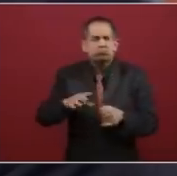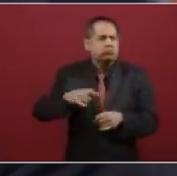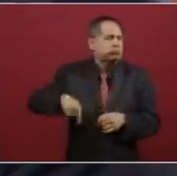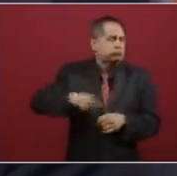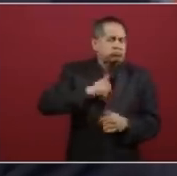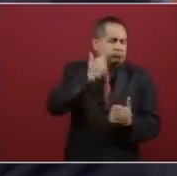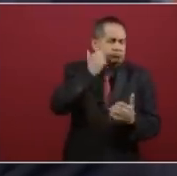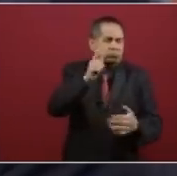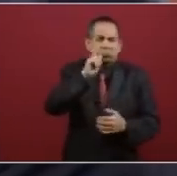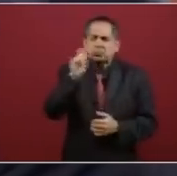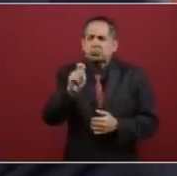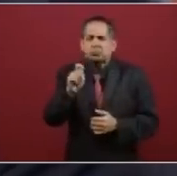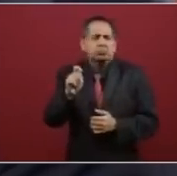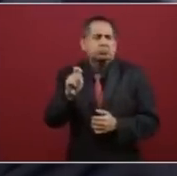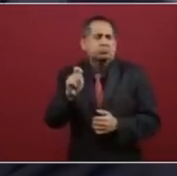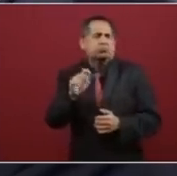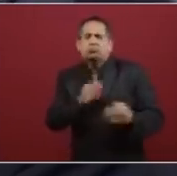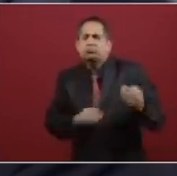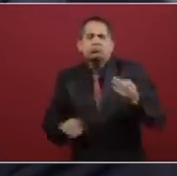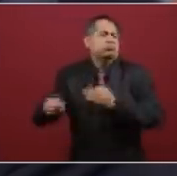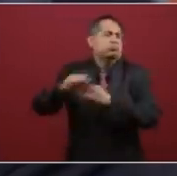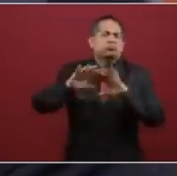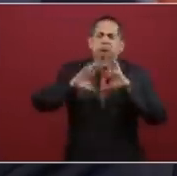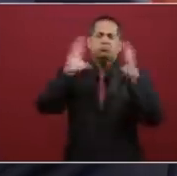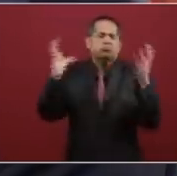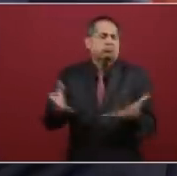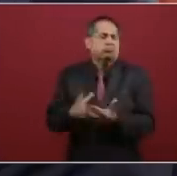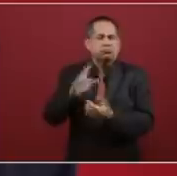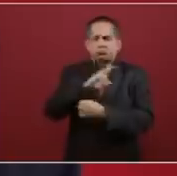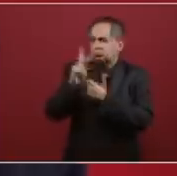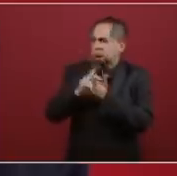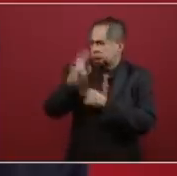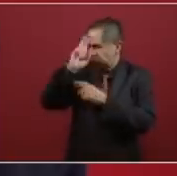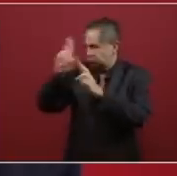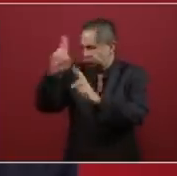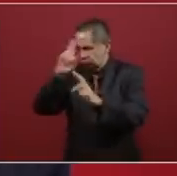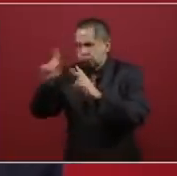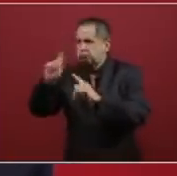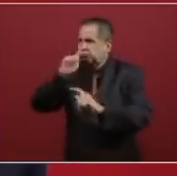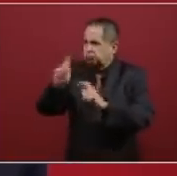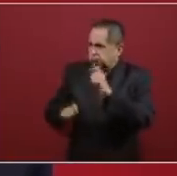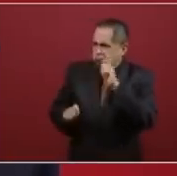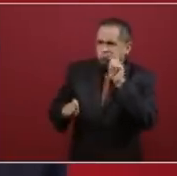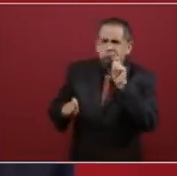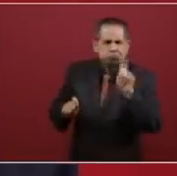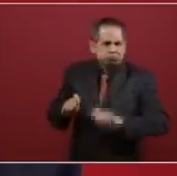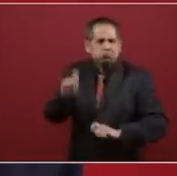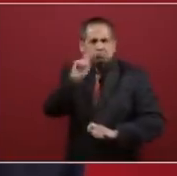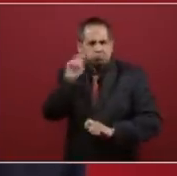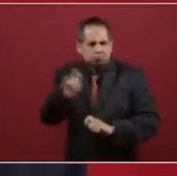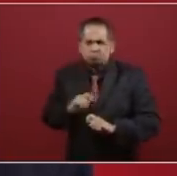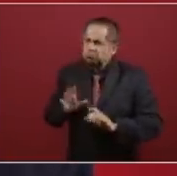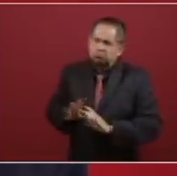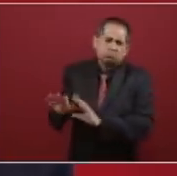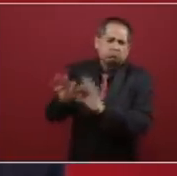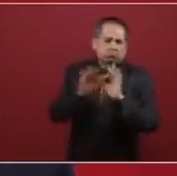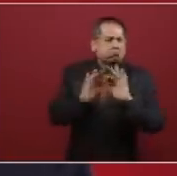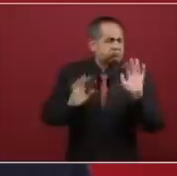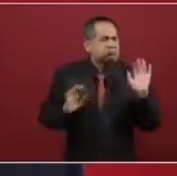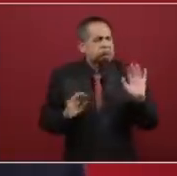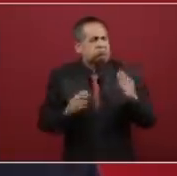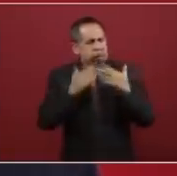amistad con todos los pueblos, con todas las naciones, con todos los gobiernos del mundo. No